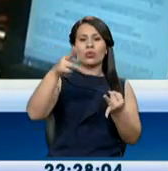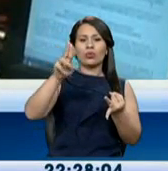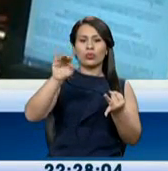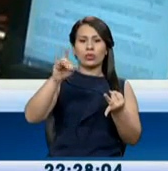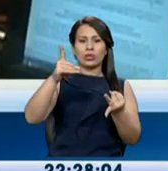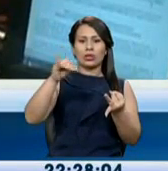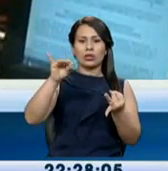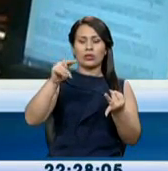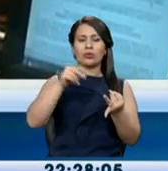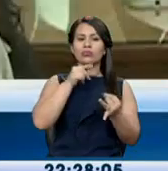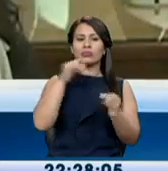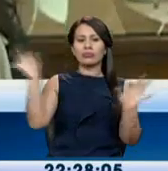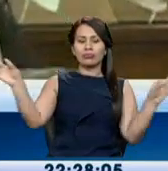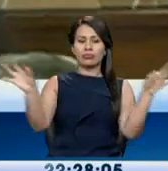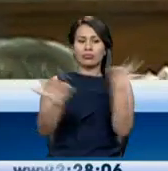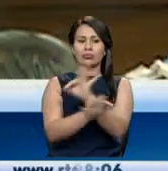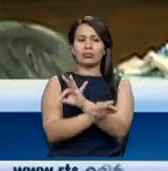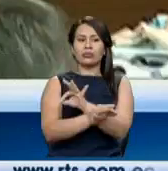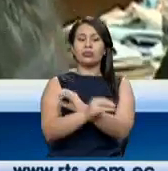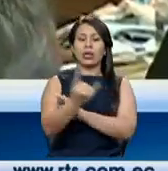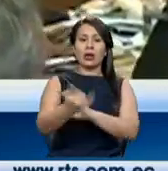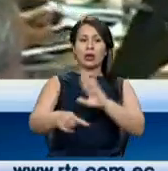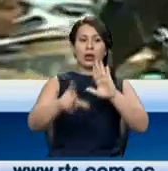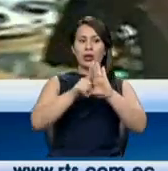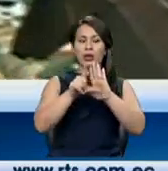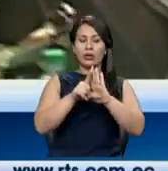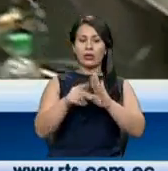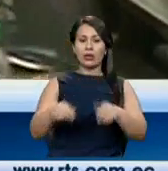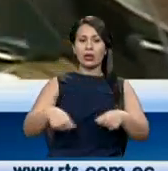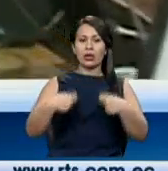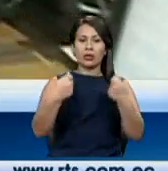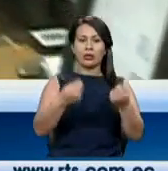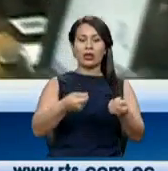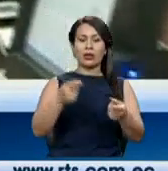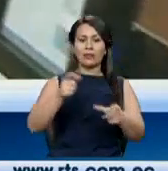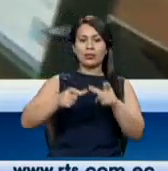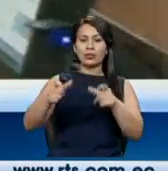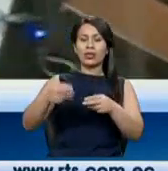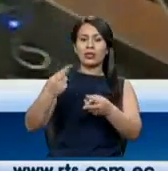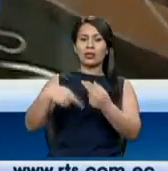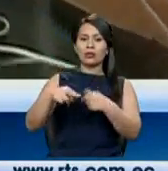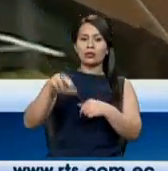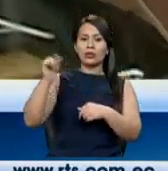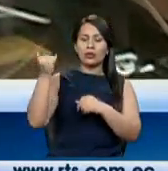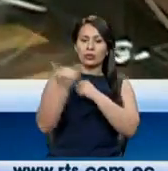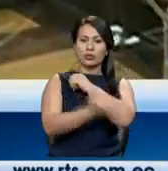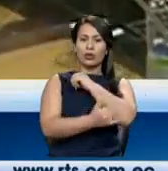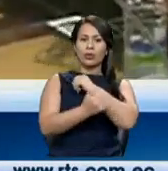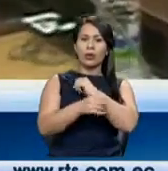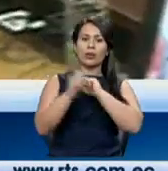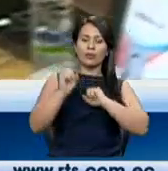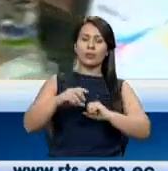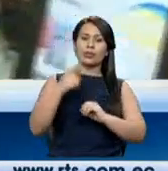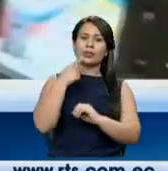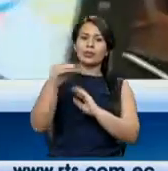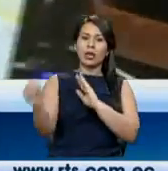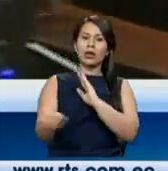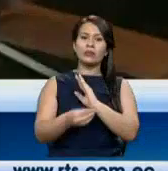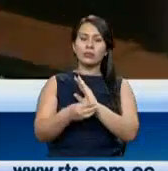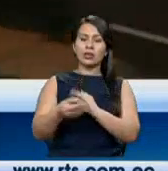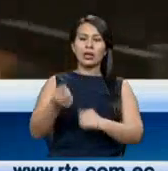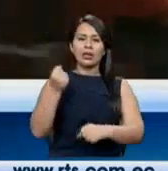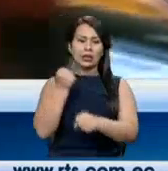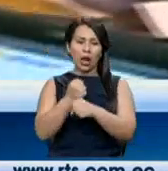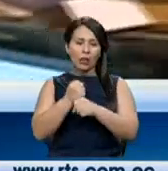decidió enviar a su alterna. La ley establece además incentivos para las inversiones extranjeras que, según el oficialismo, busca incrementar fuentes de empleo